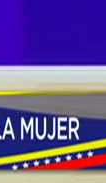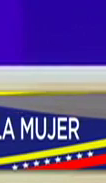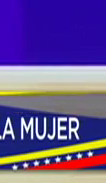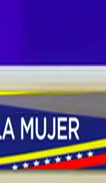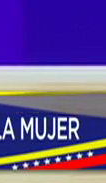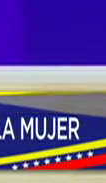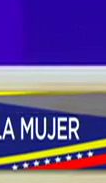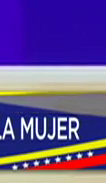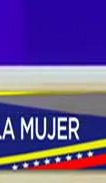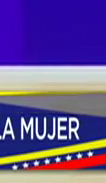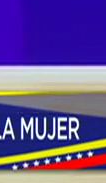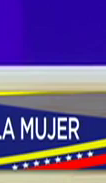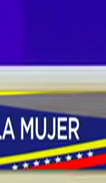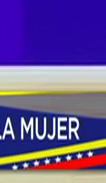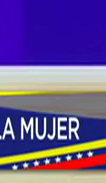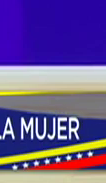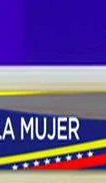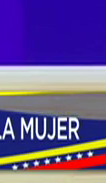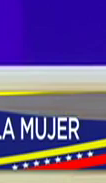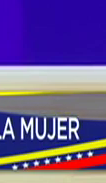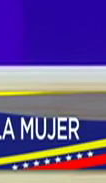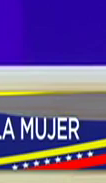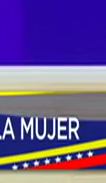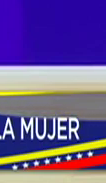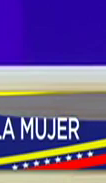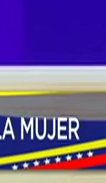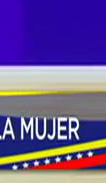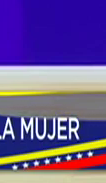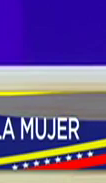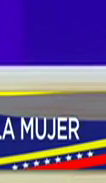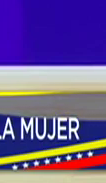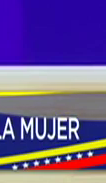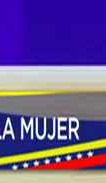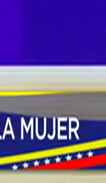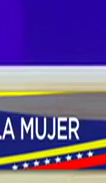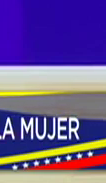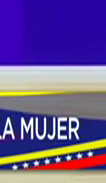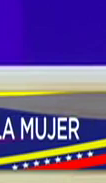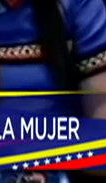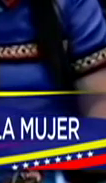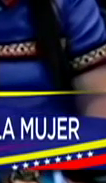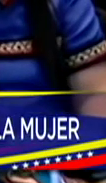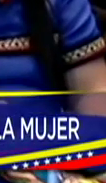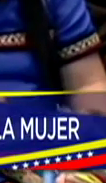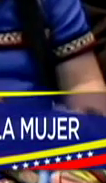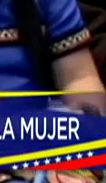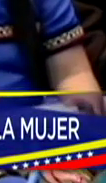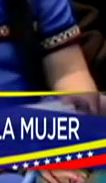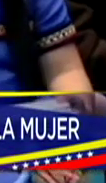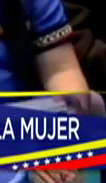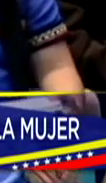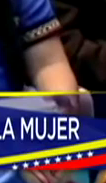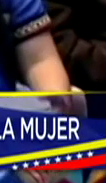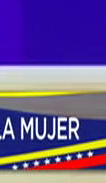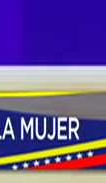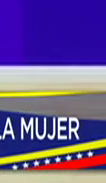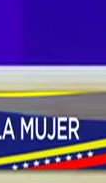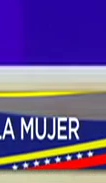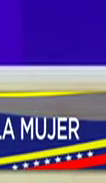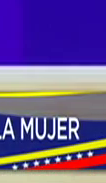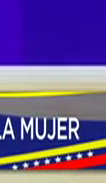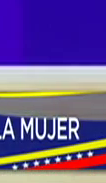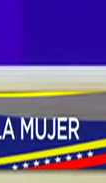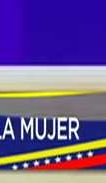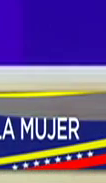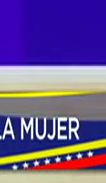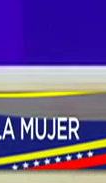vértice 5. Vértice 5 es mujer protagonista participativa en